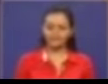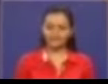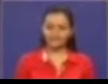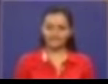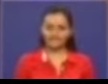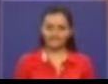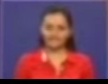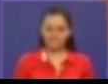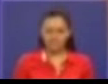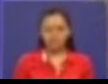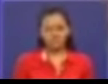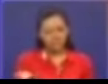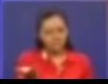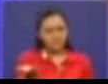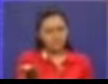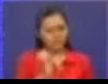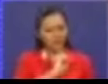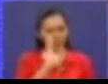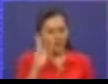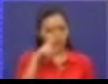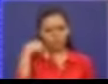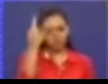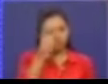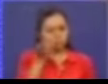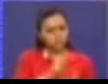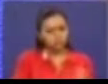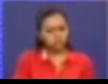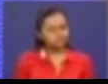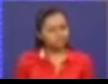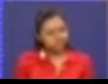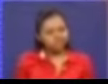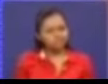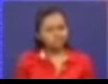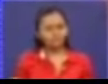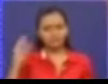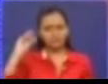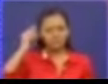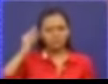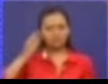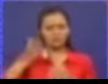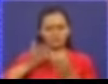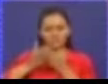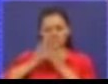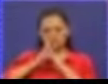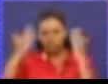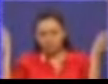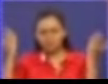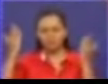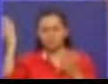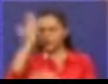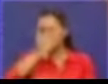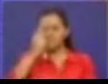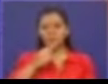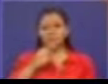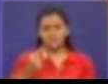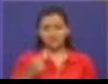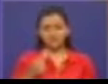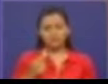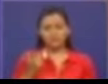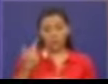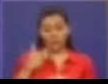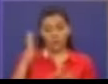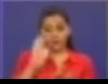Qué doble moral, ¿no? Qué caretucada, les insisto. Esta gente, con sus medios de comunicación, etcétera, son capaces, como dice una canción de un buen